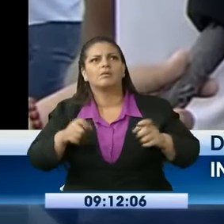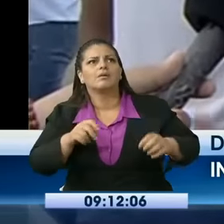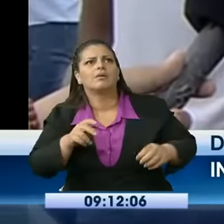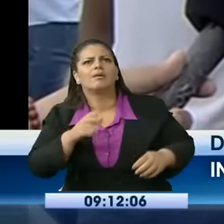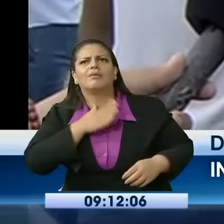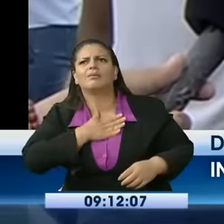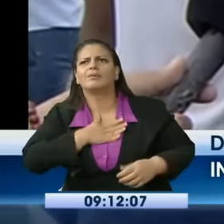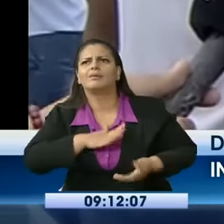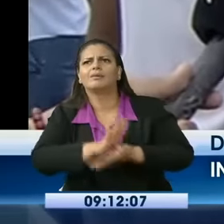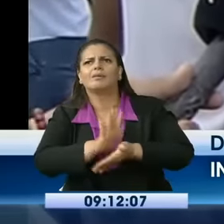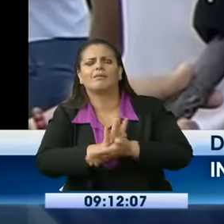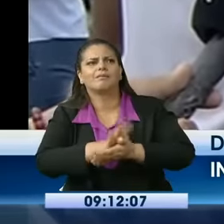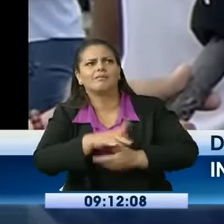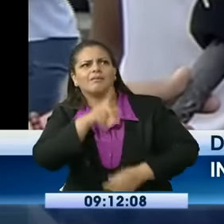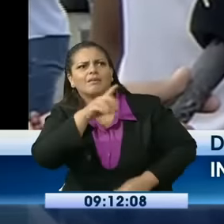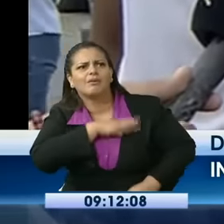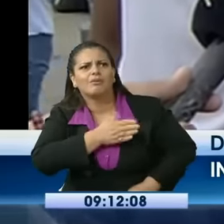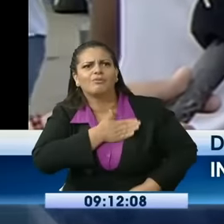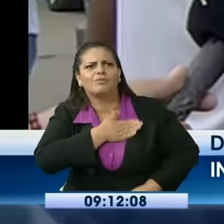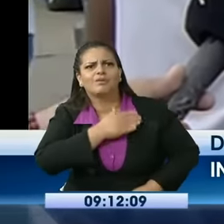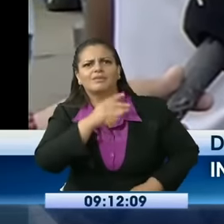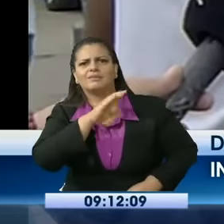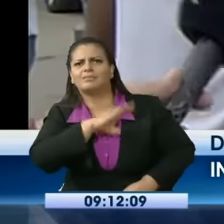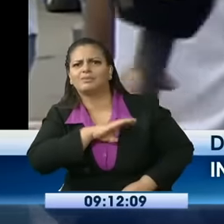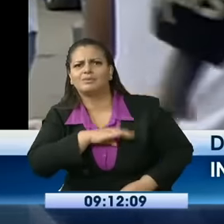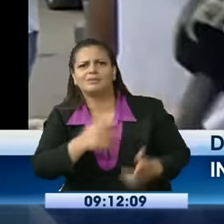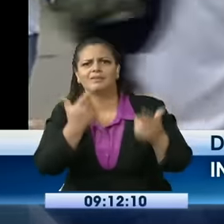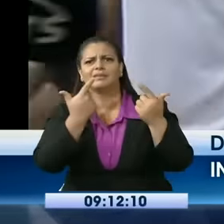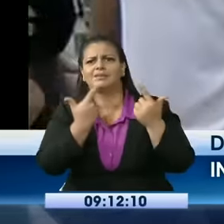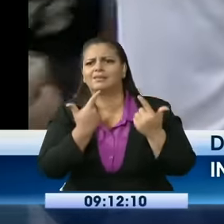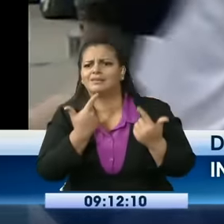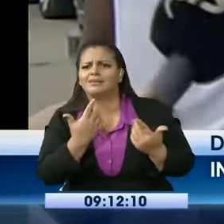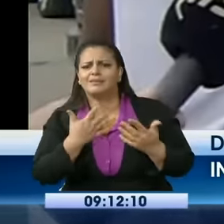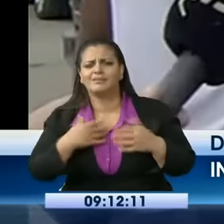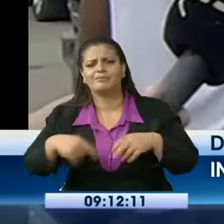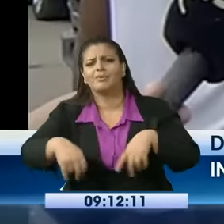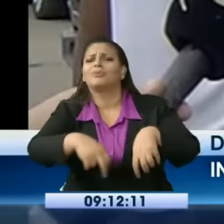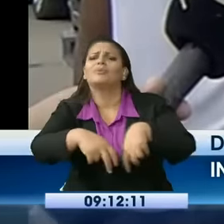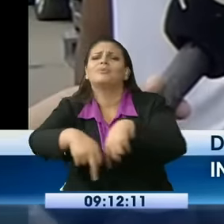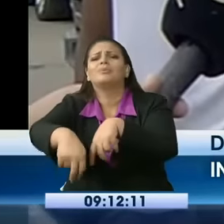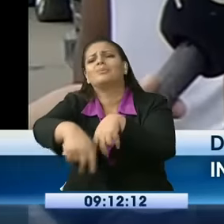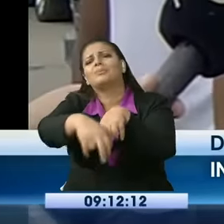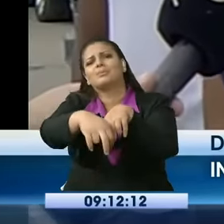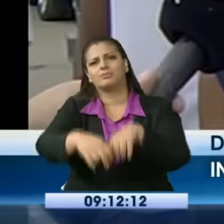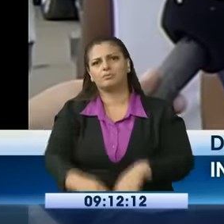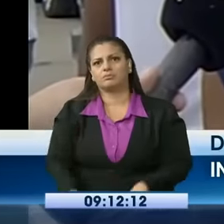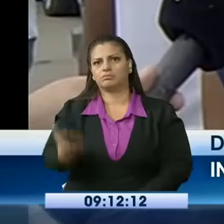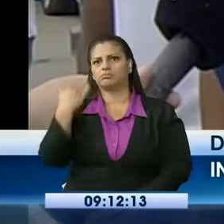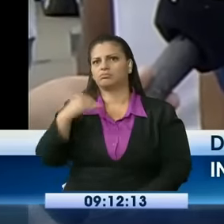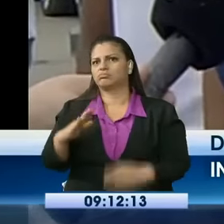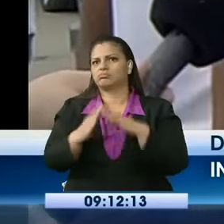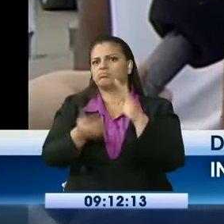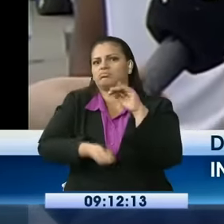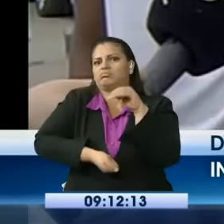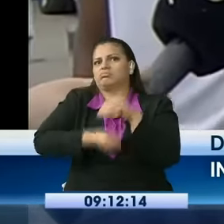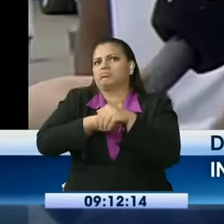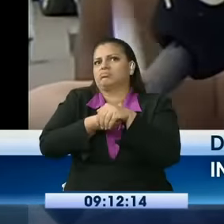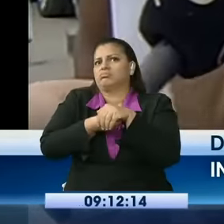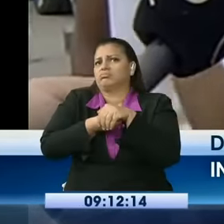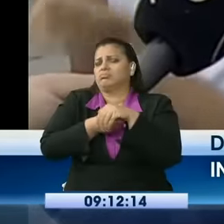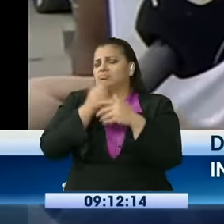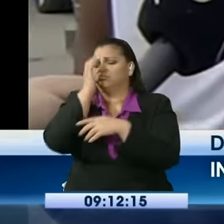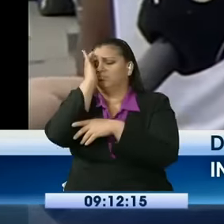más suelta, ya uno camina con más seguridad a lo que primero uno tenía que andar. ¿Por qué antes no? Porque no había mucha policía. Por ejemplo, ya ayer comenzaron a haber